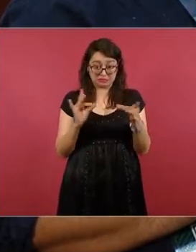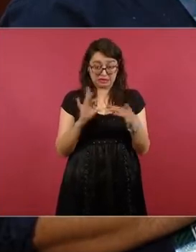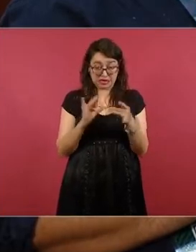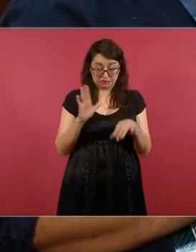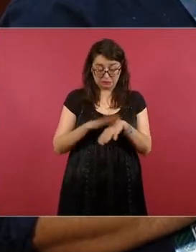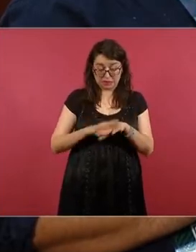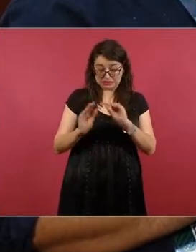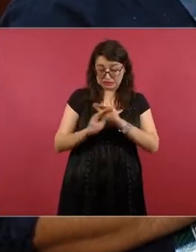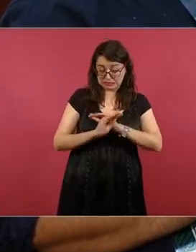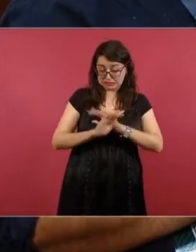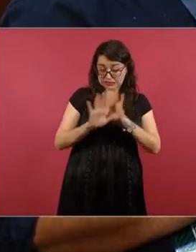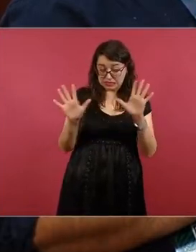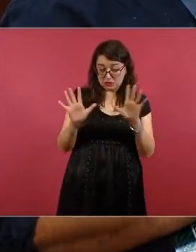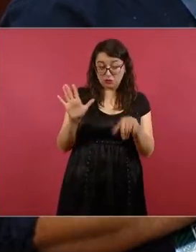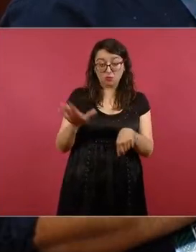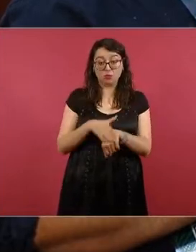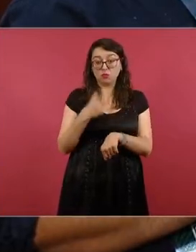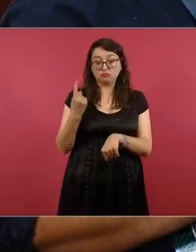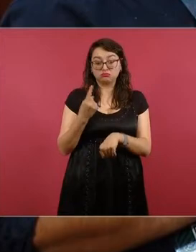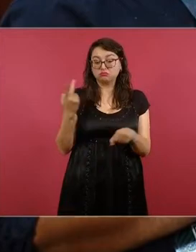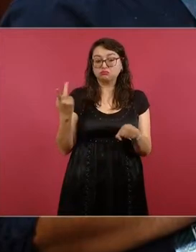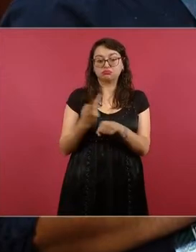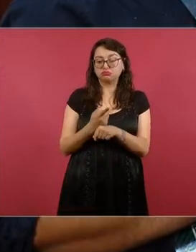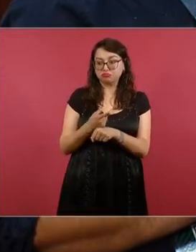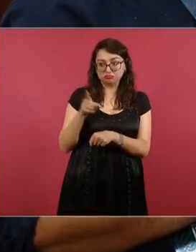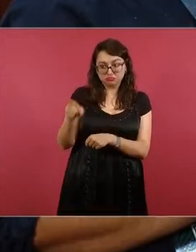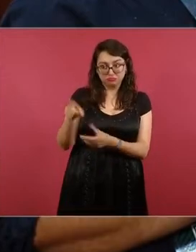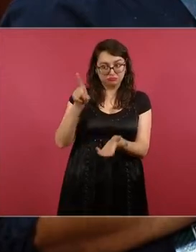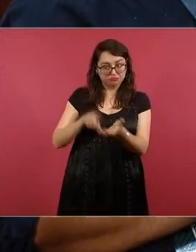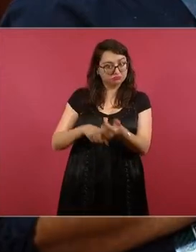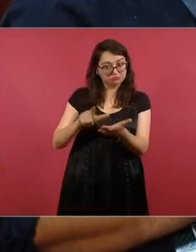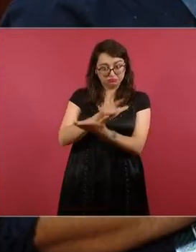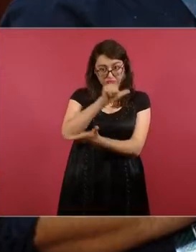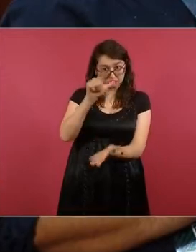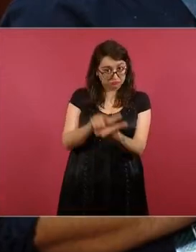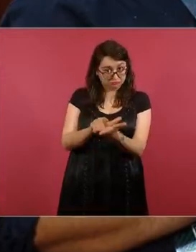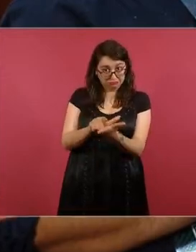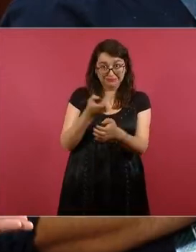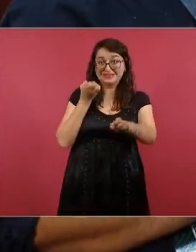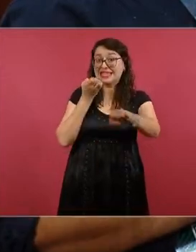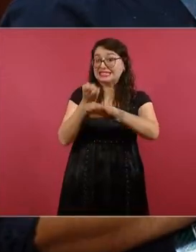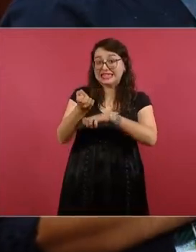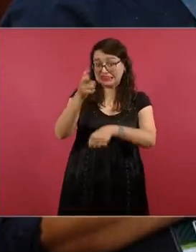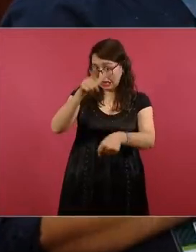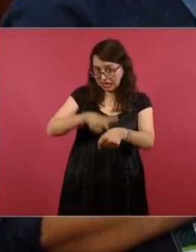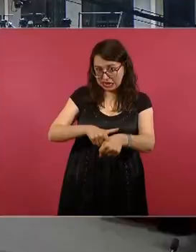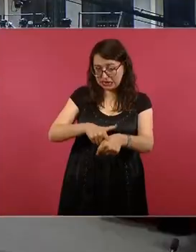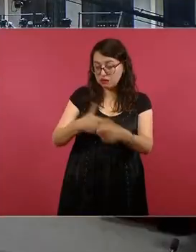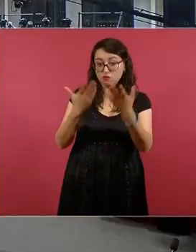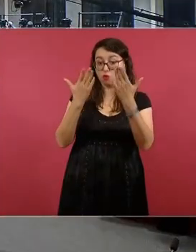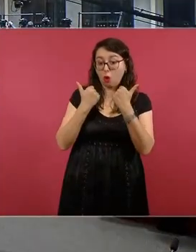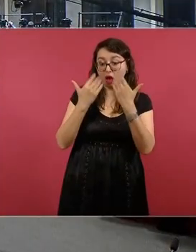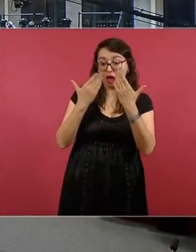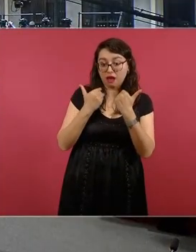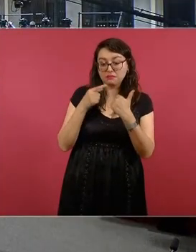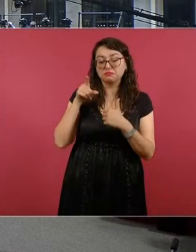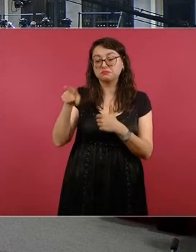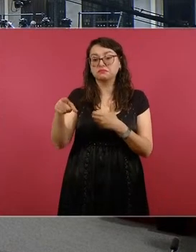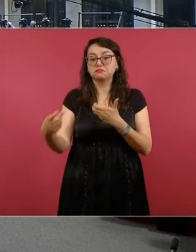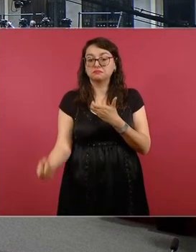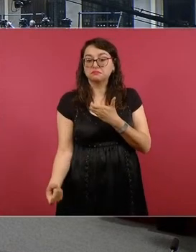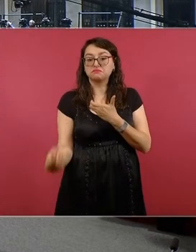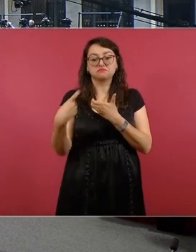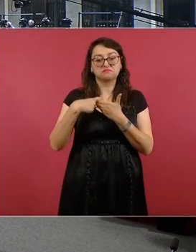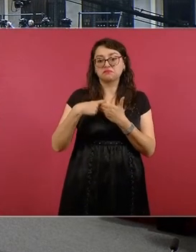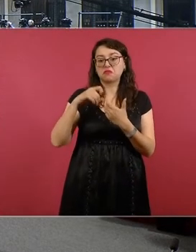esto, porque al no haber una ley general de salud en el Estado, no permitirían realmente no el